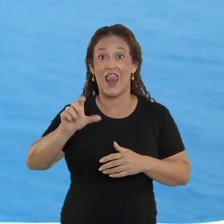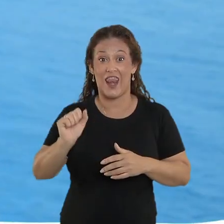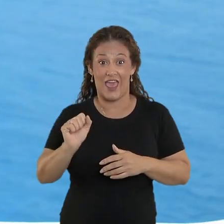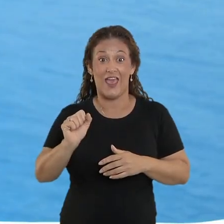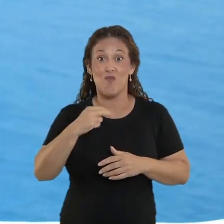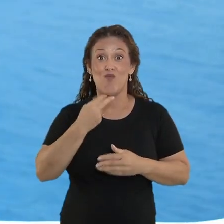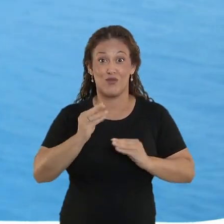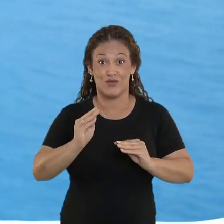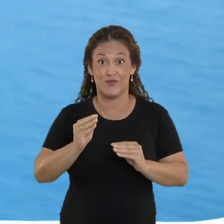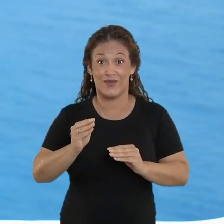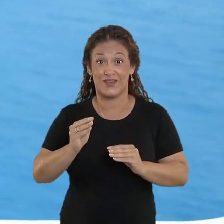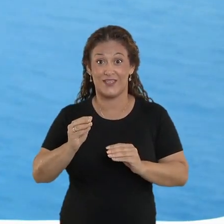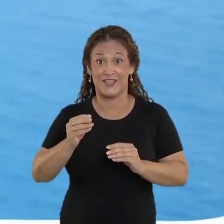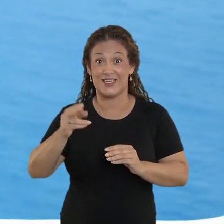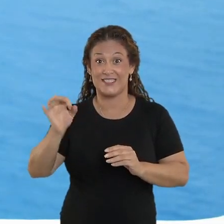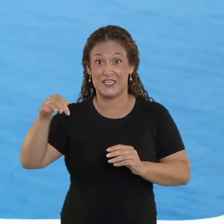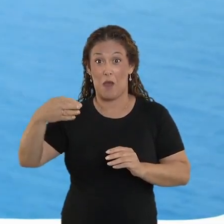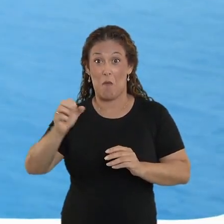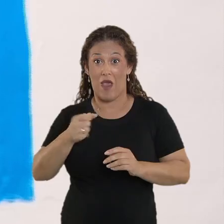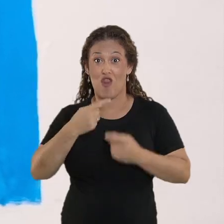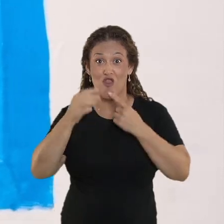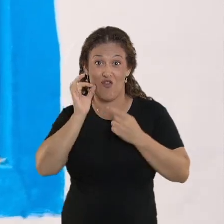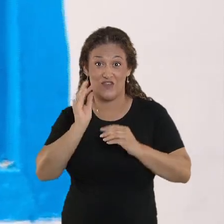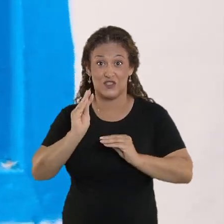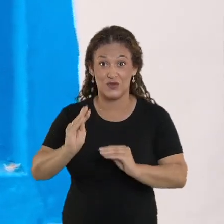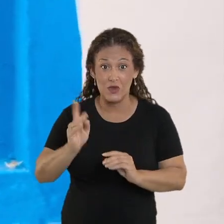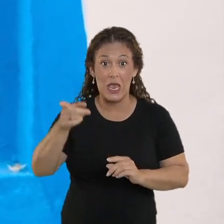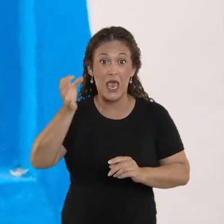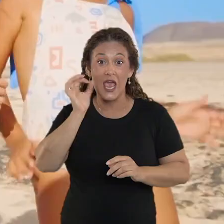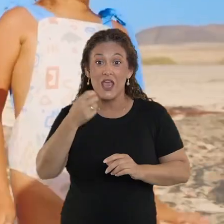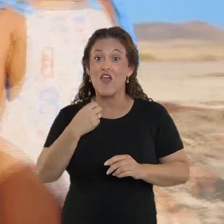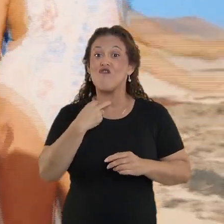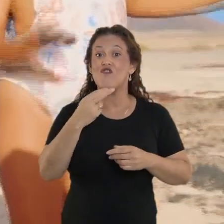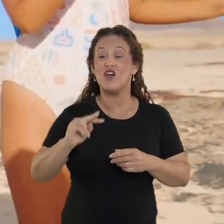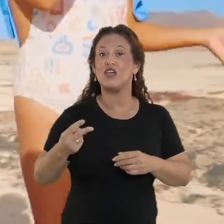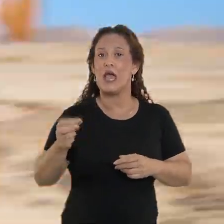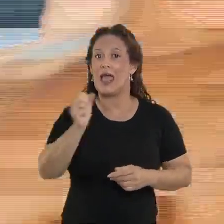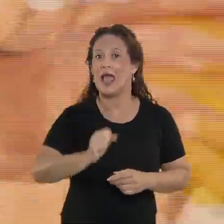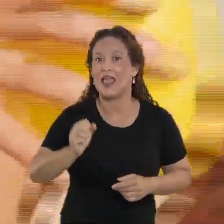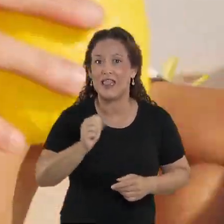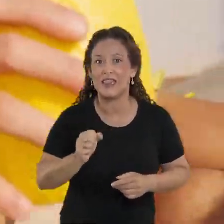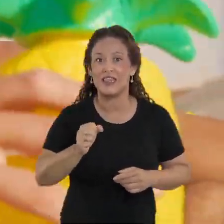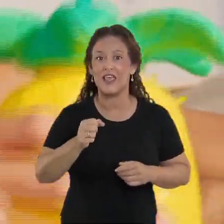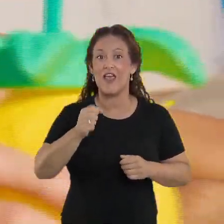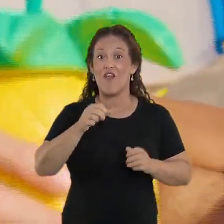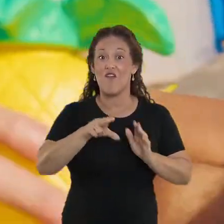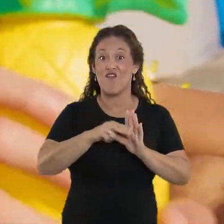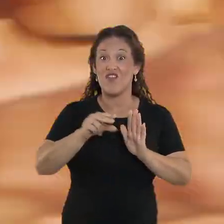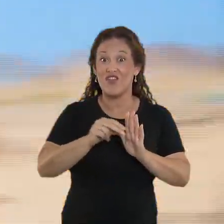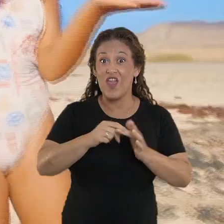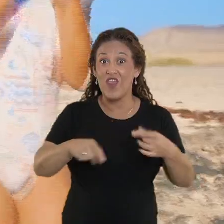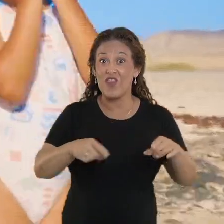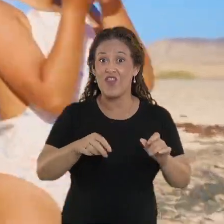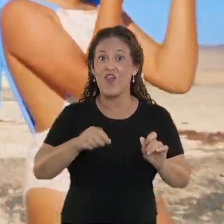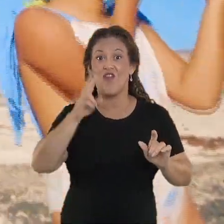voz de Nala, la novia de Simba. Y es ella de fondo quien va haciendo los coritos y todo eso. El videoclip